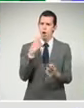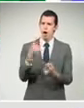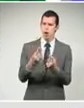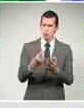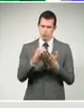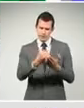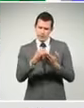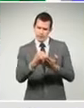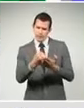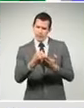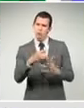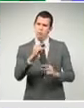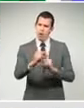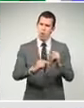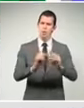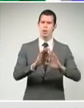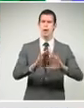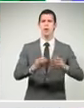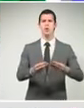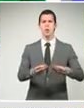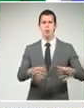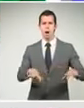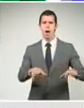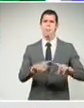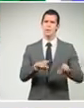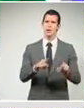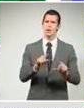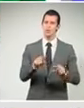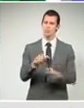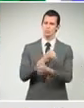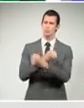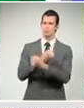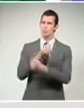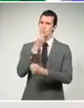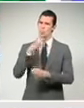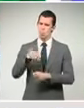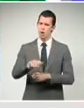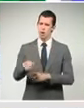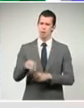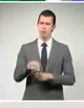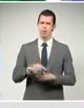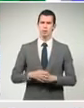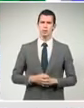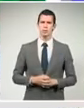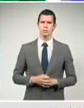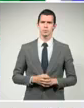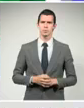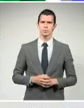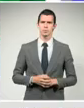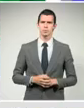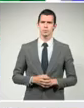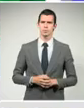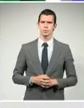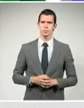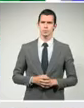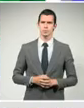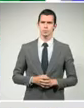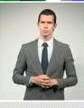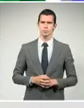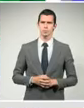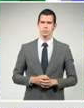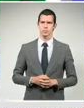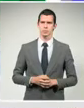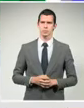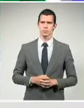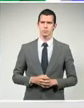todas formas el riesgo es muy elevado. El resumen del comportamiento de la pandemia, ahí ustedes